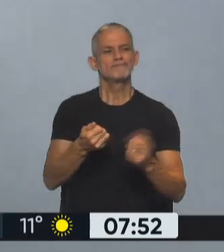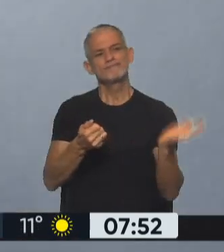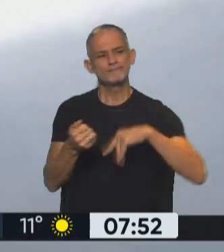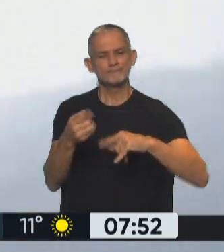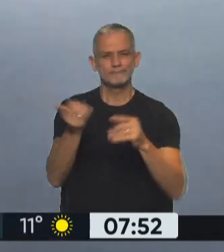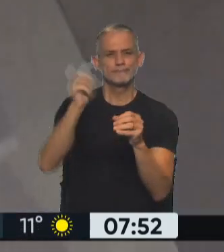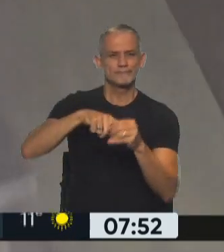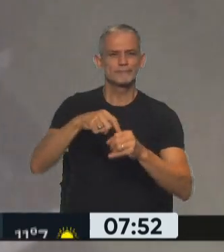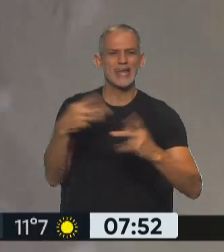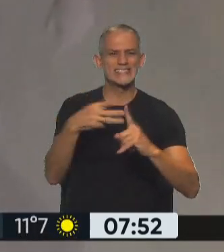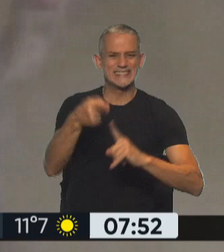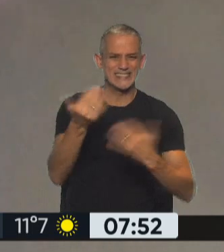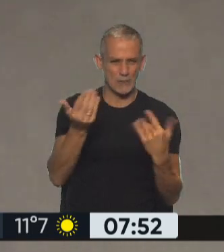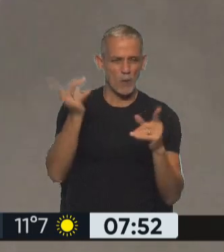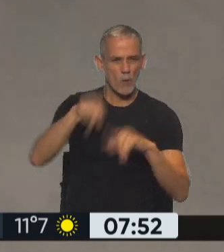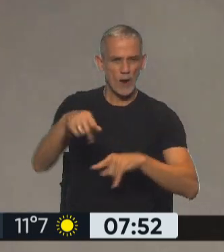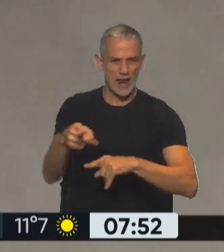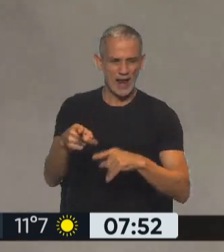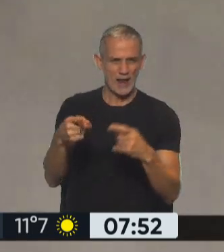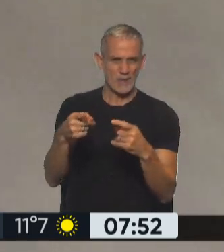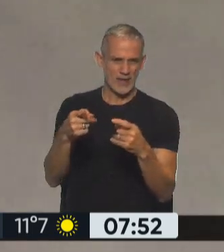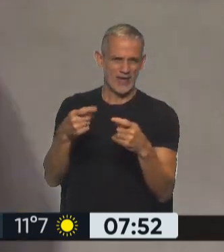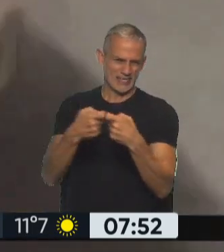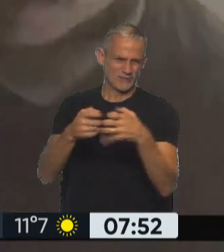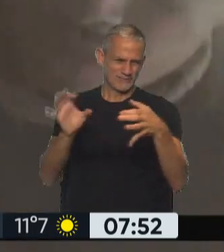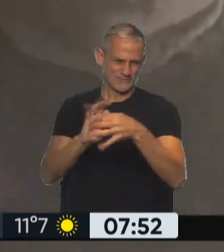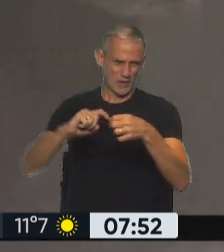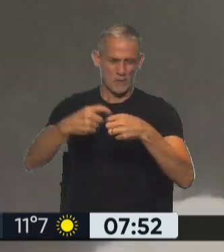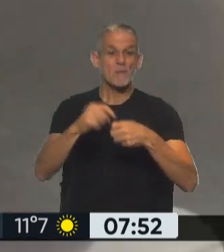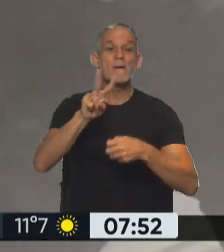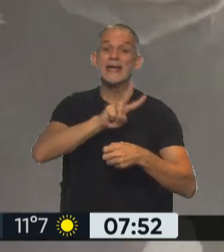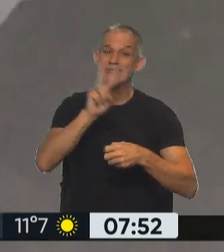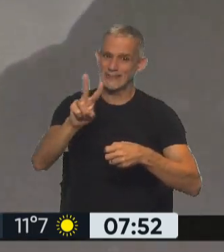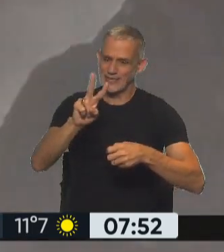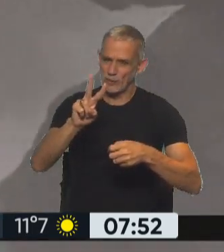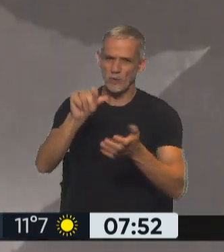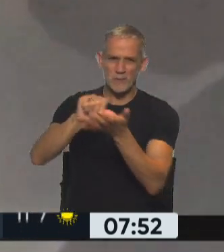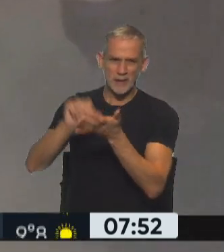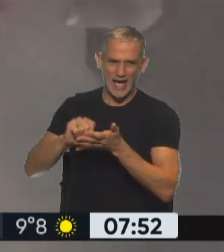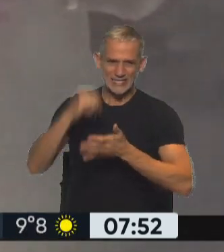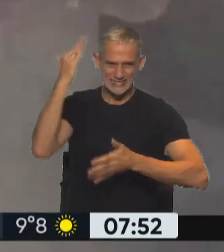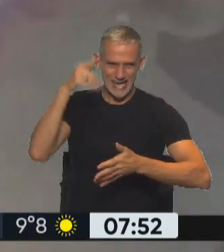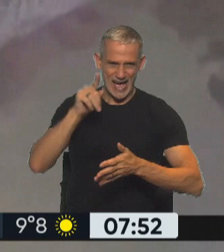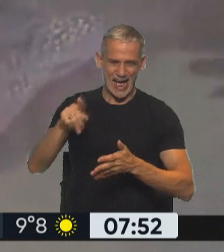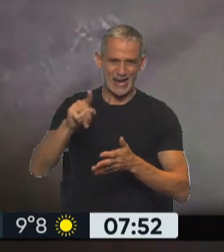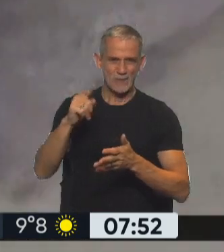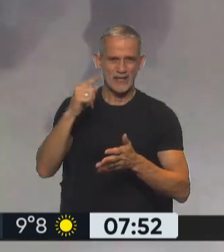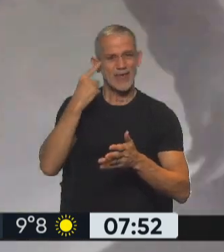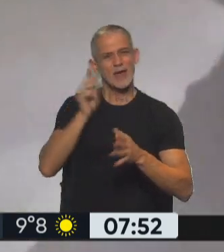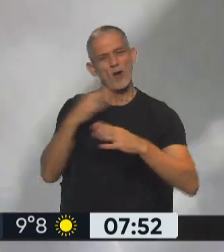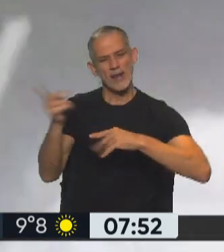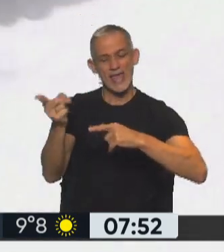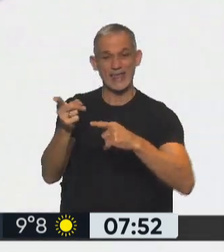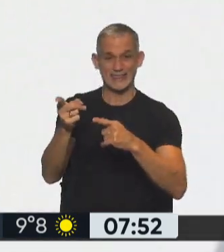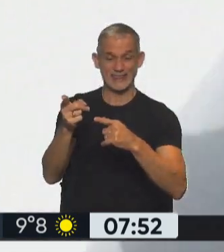de Siria en esta organización de Estados árabes que agrupa a 22 países tanto de medio oriente Oriente